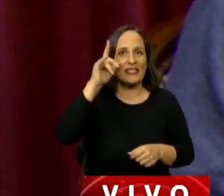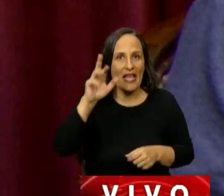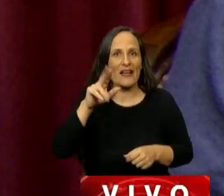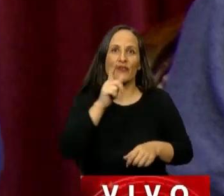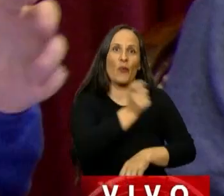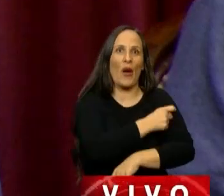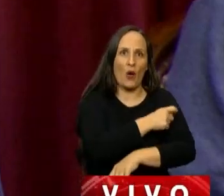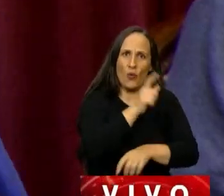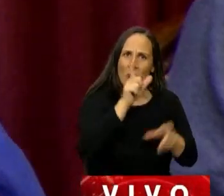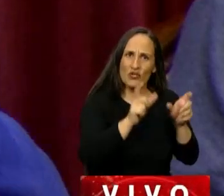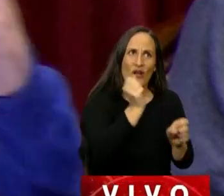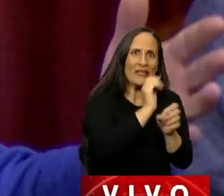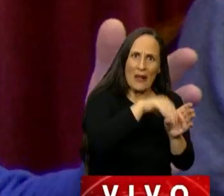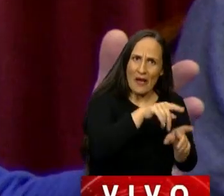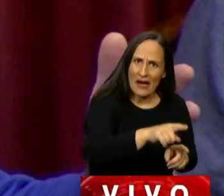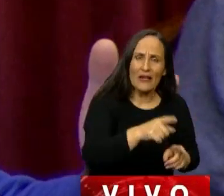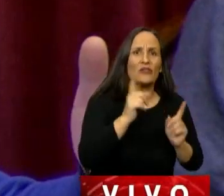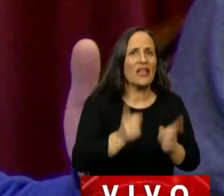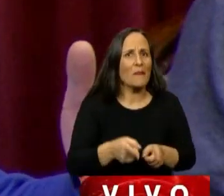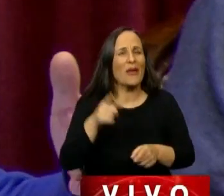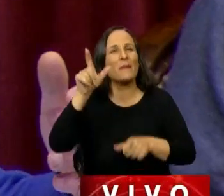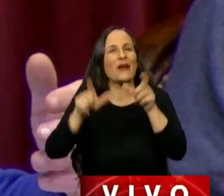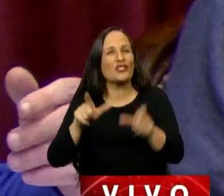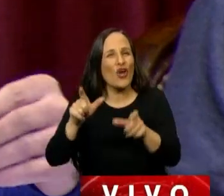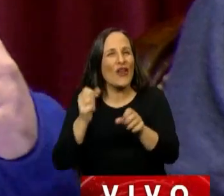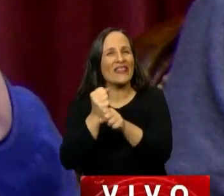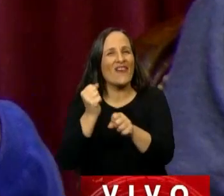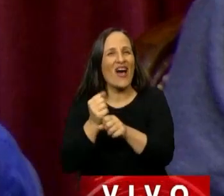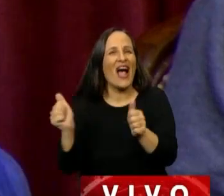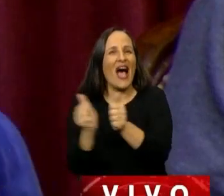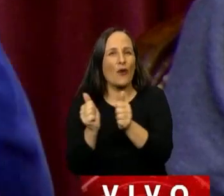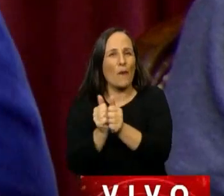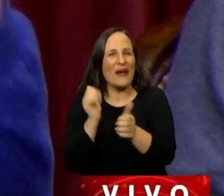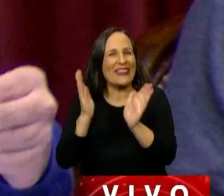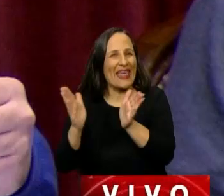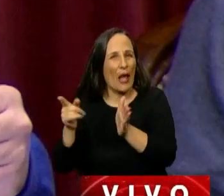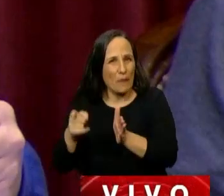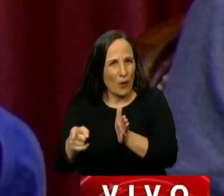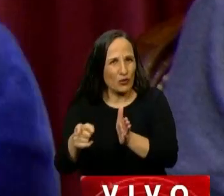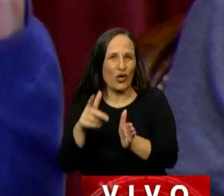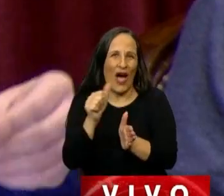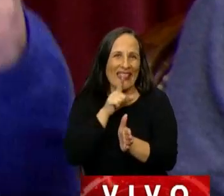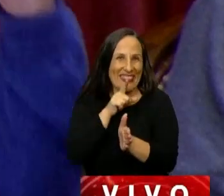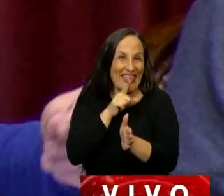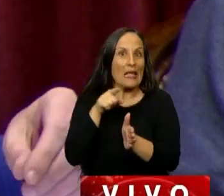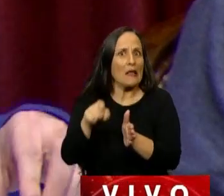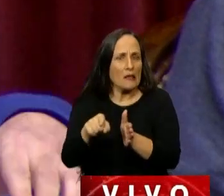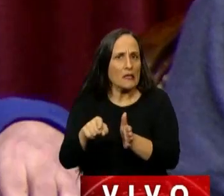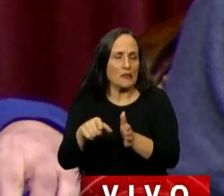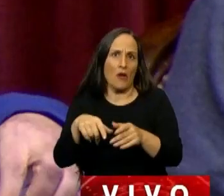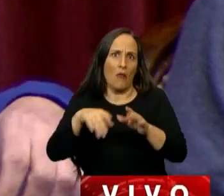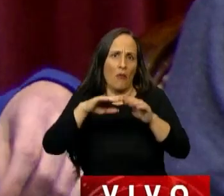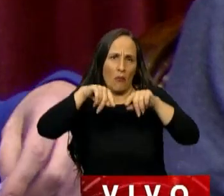las vacunas. Bueno, los acompañantes terapéuticos, ¿no?, uno de los lugares donde más generalizado es el uso